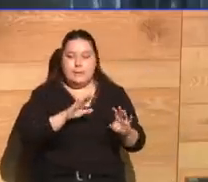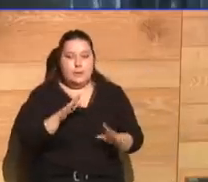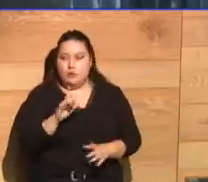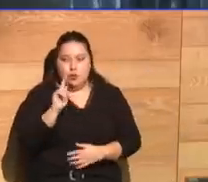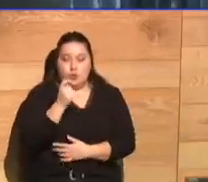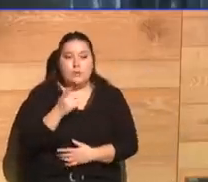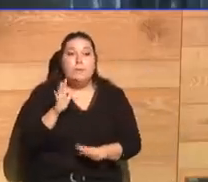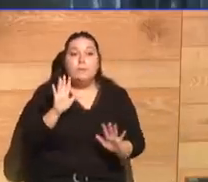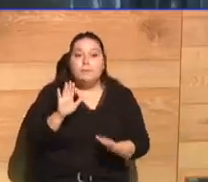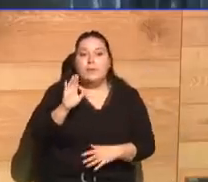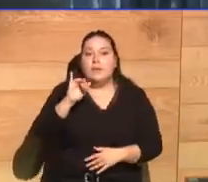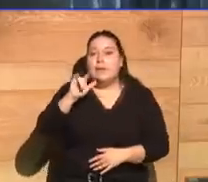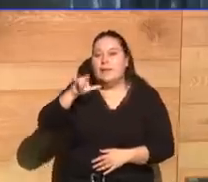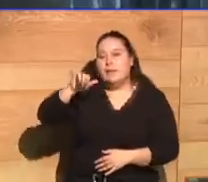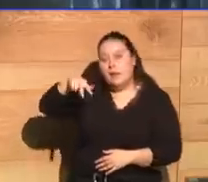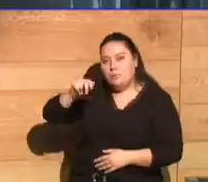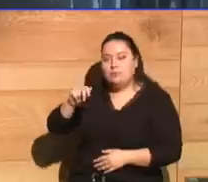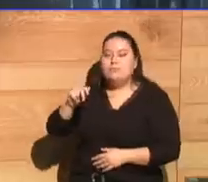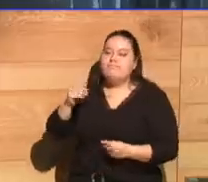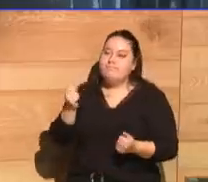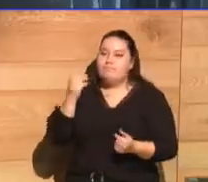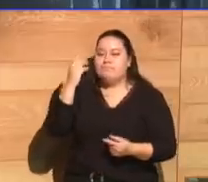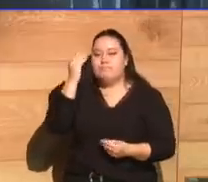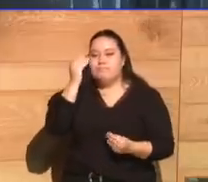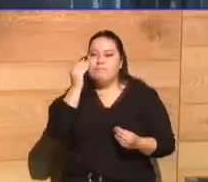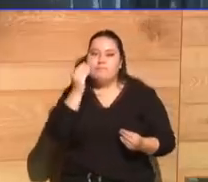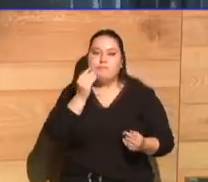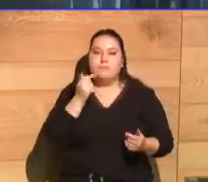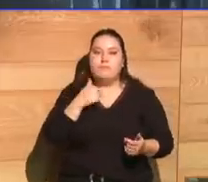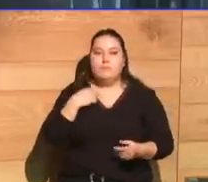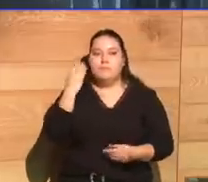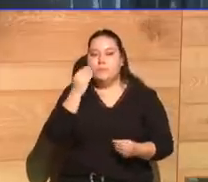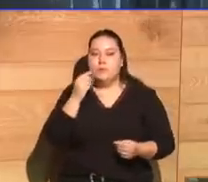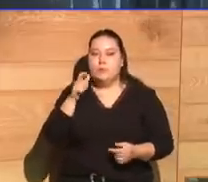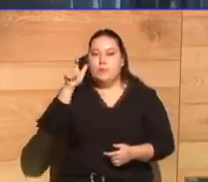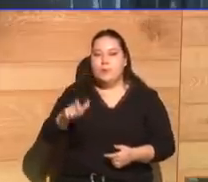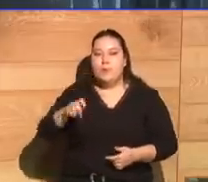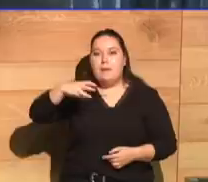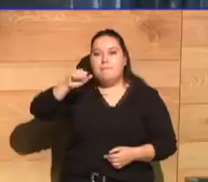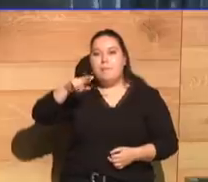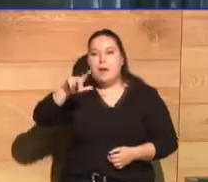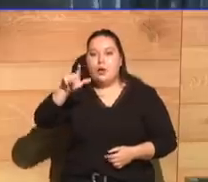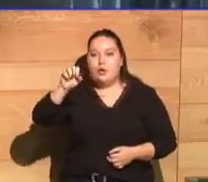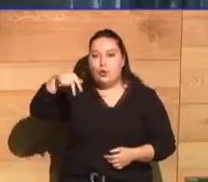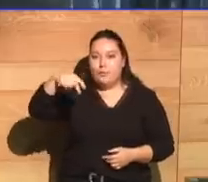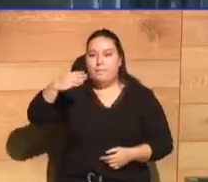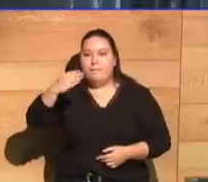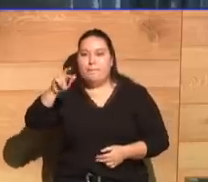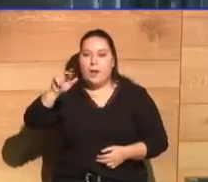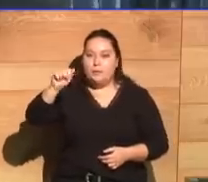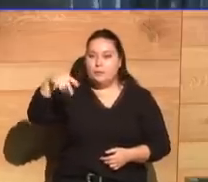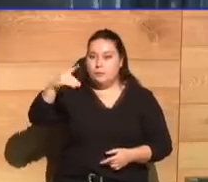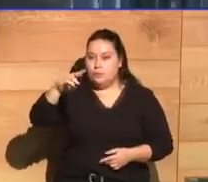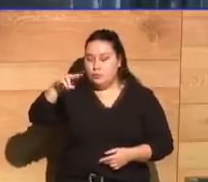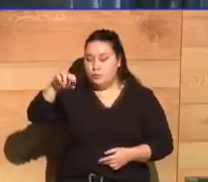idea que es, vamos a fichar a alguien, porque alguien dice, tengo a Marlon Brando, y él dice, toma ya, fichamos a Marlon